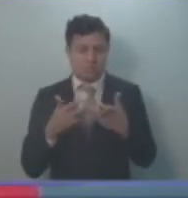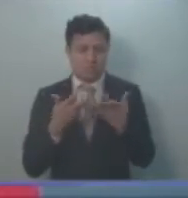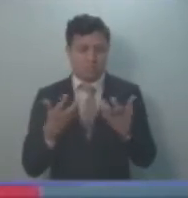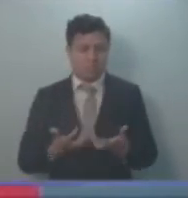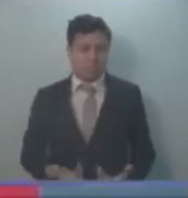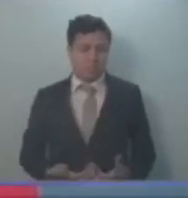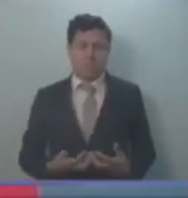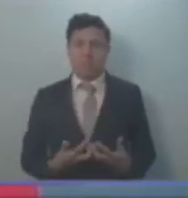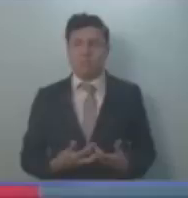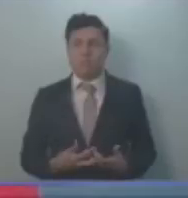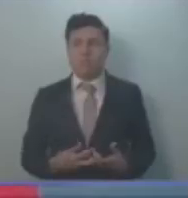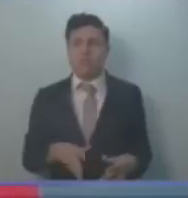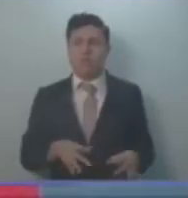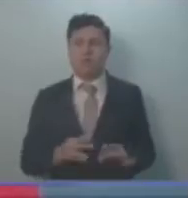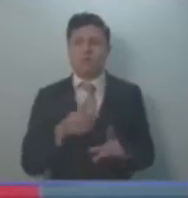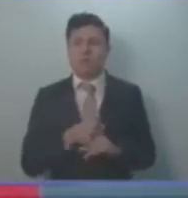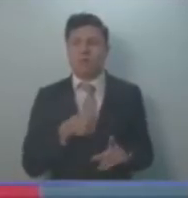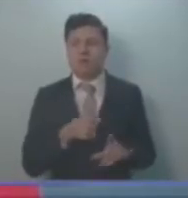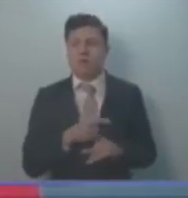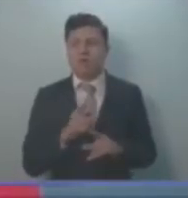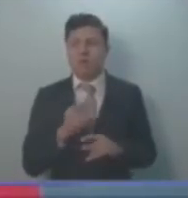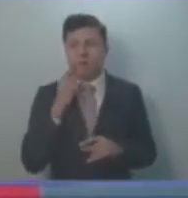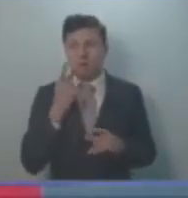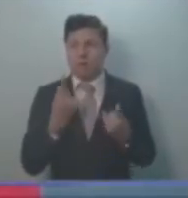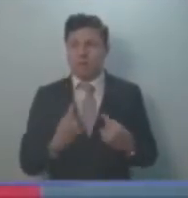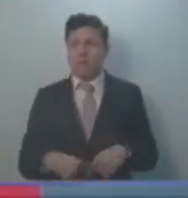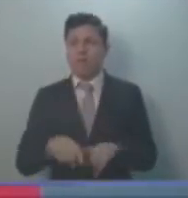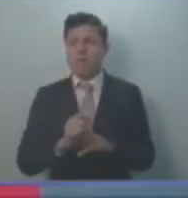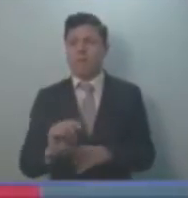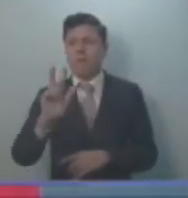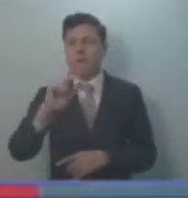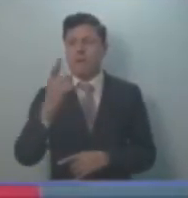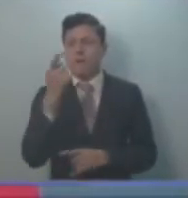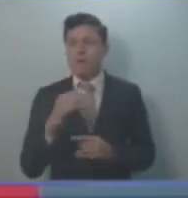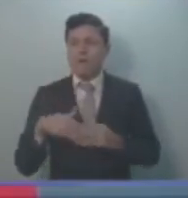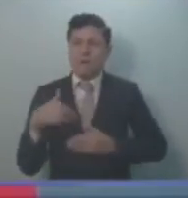médico correspondiente y se extenderá 3 meses